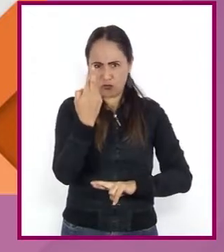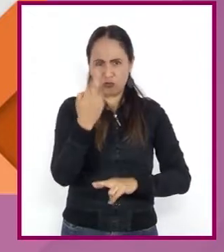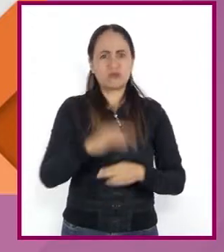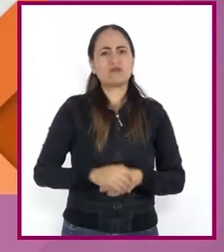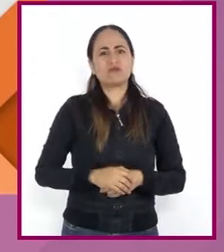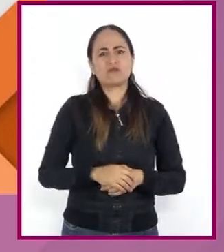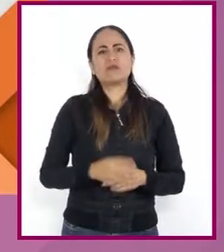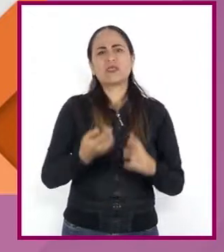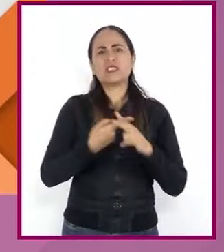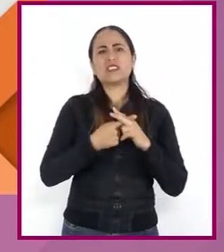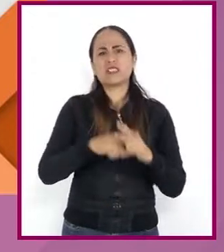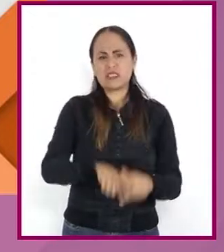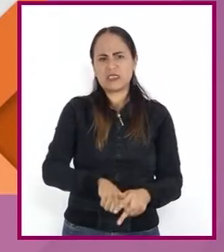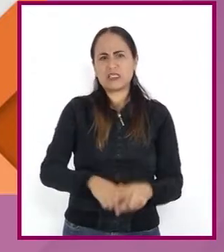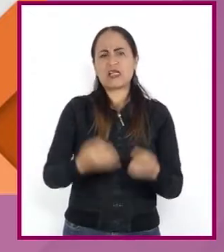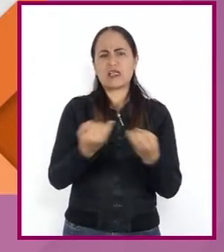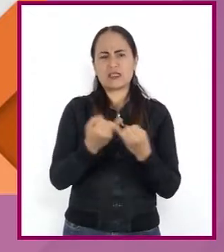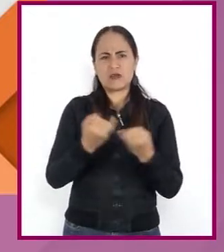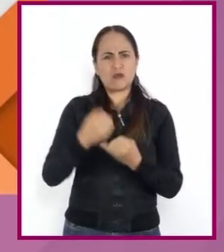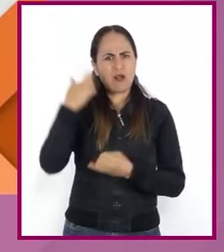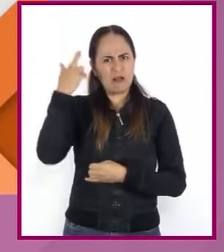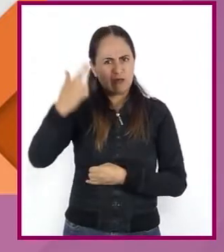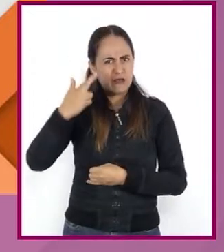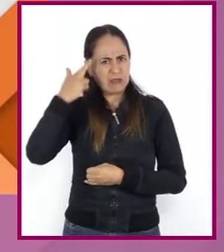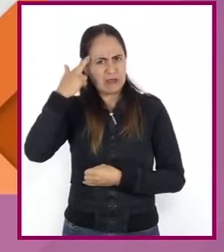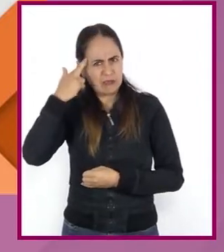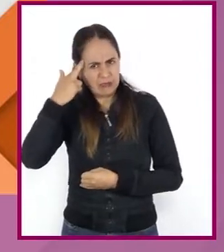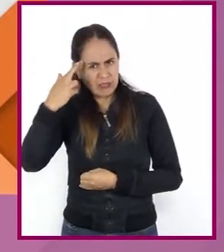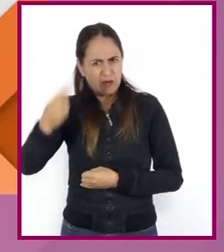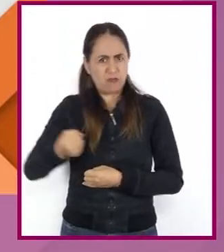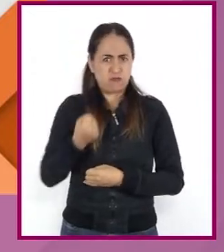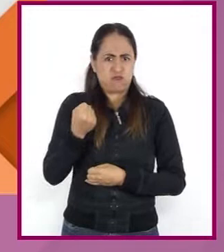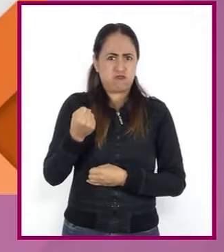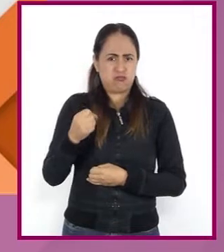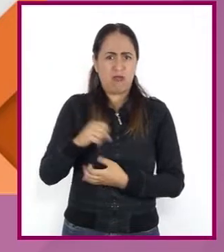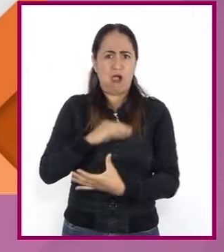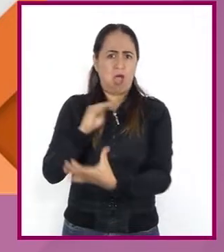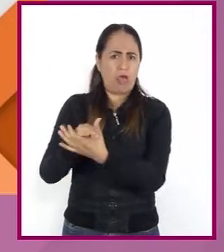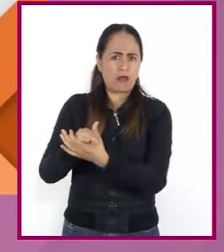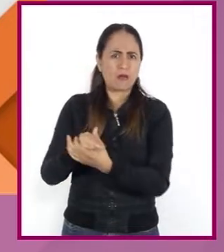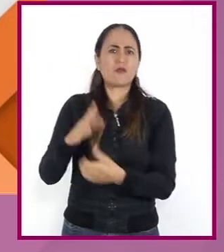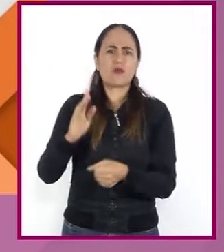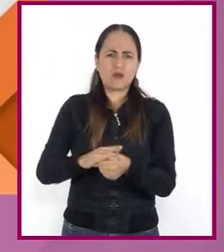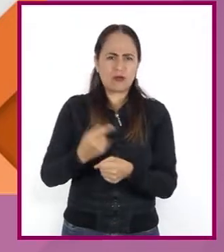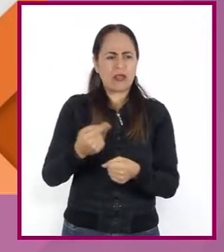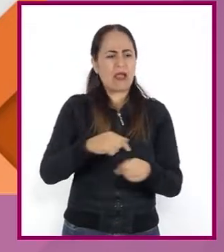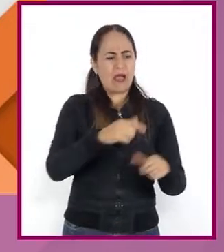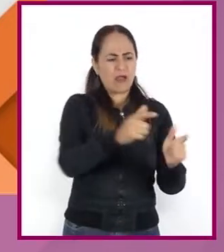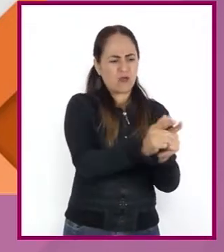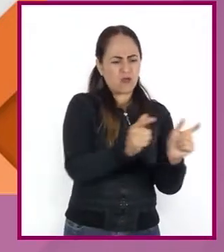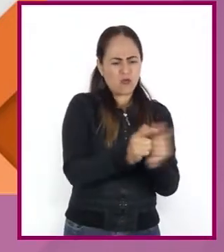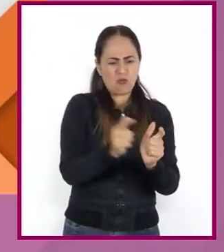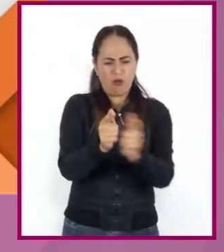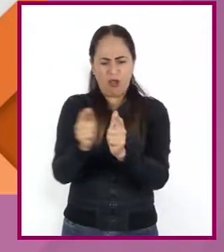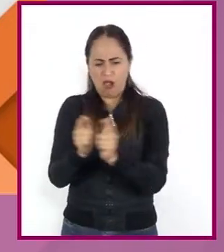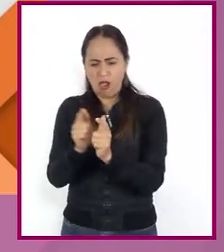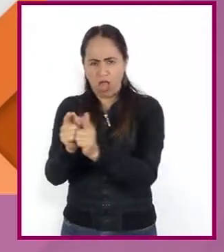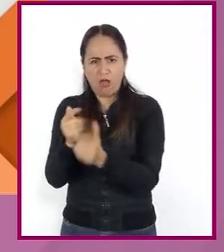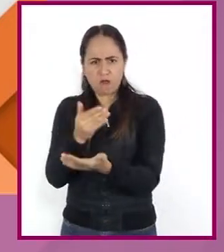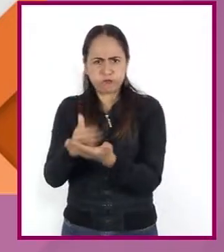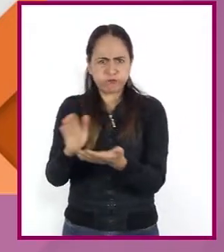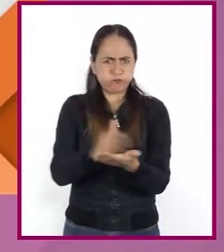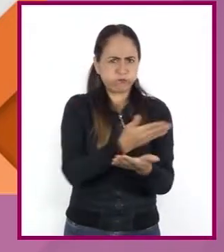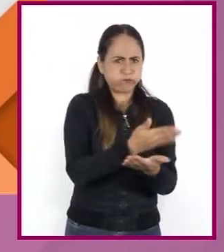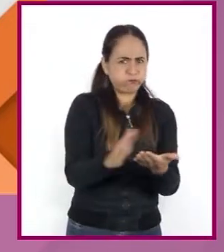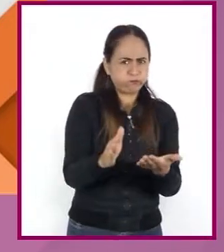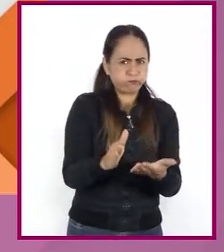régimen absolutista en Francia fue la marcada división de la sociedad en estamentos, sin movilidad